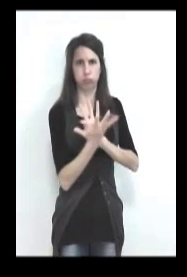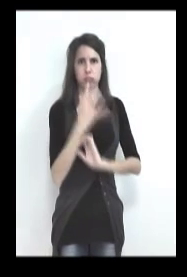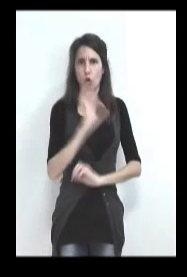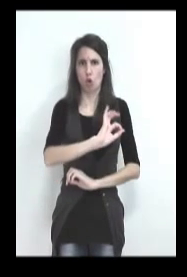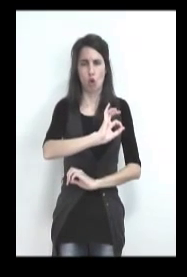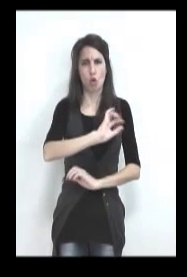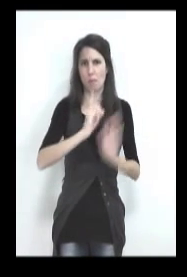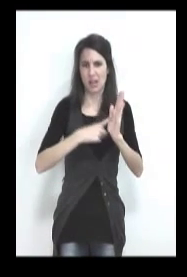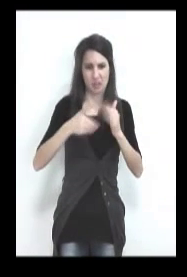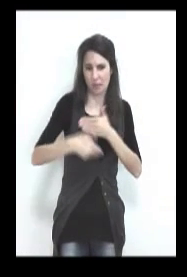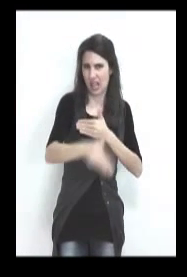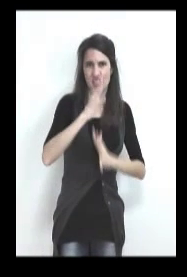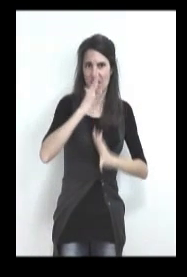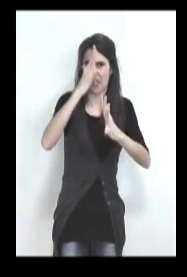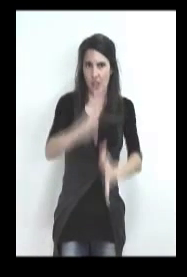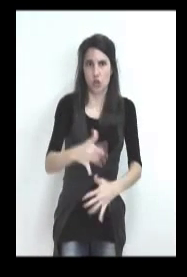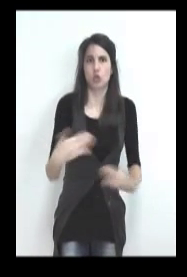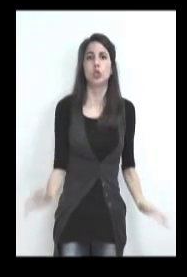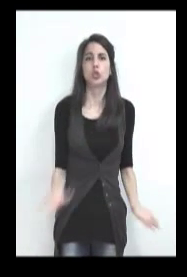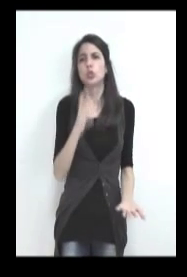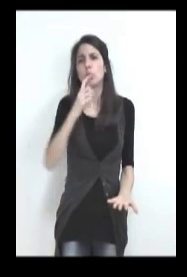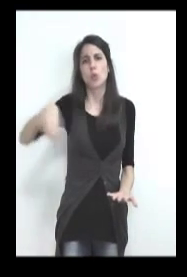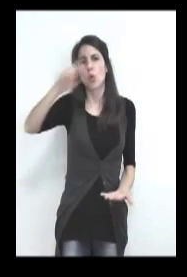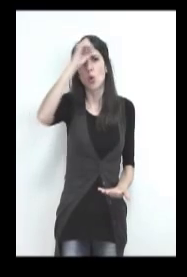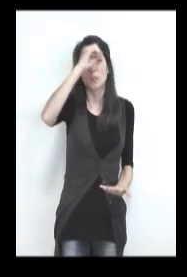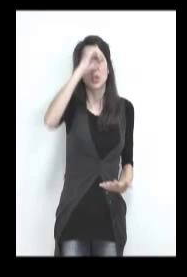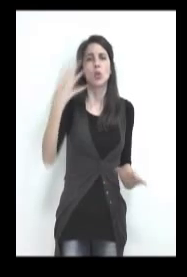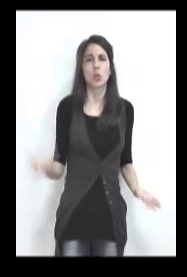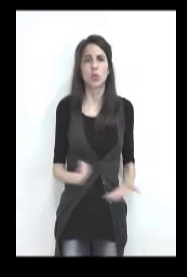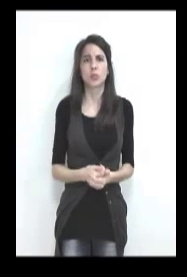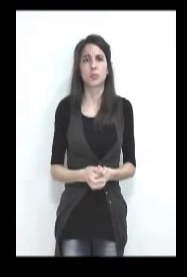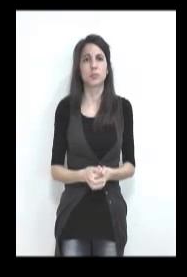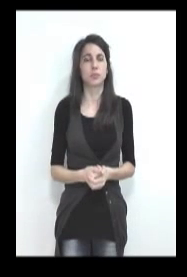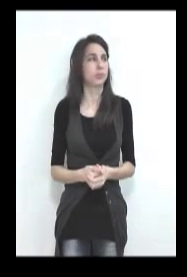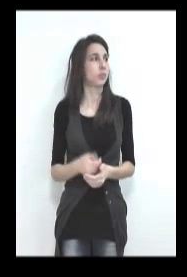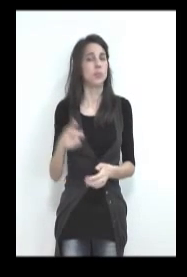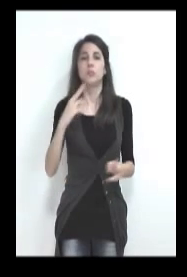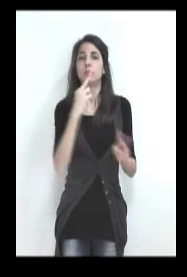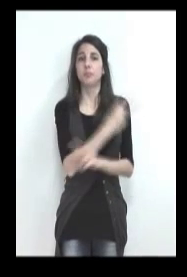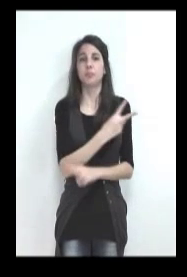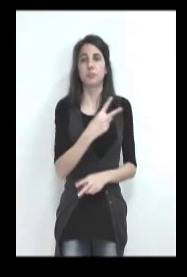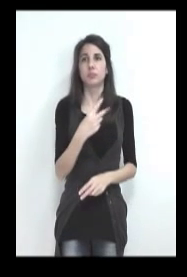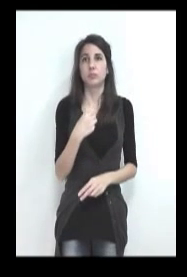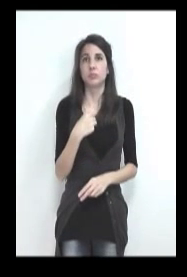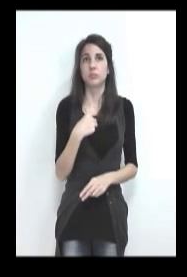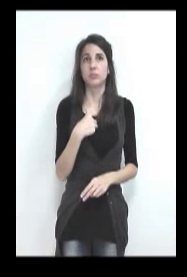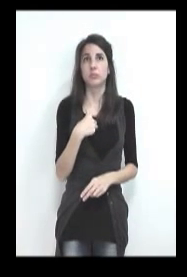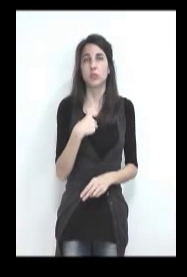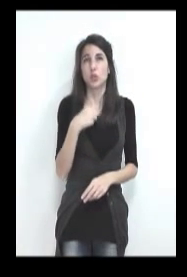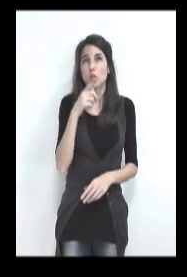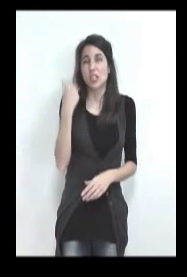años? ¿Cómo que creéis? Yo había empezado a escribir unas notas cuando quedamos en que íbamos a tener